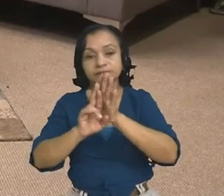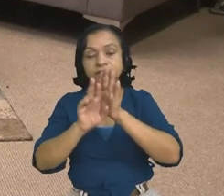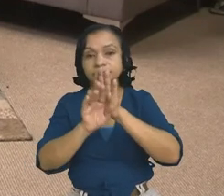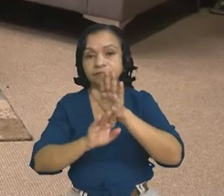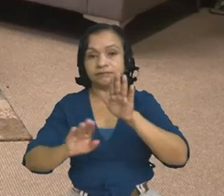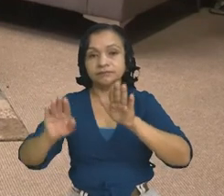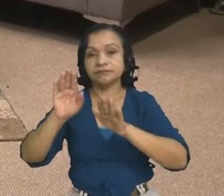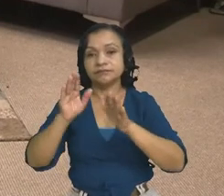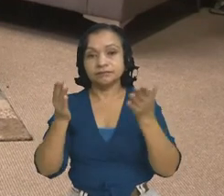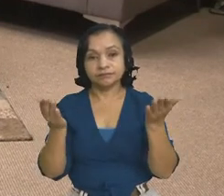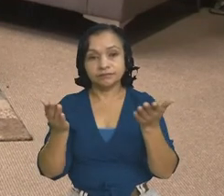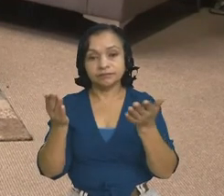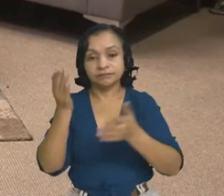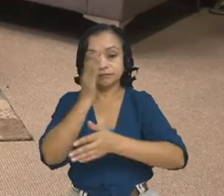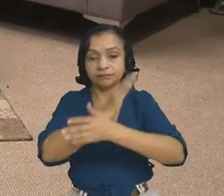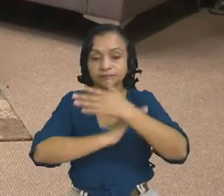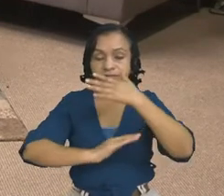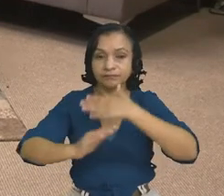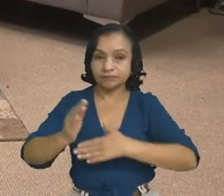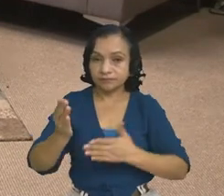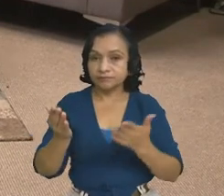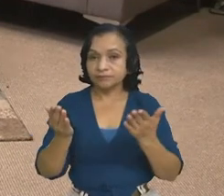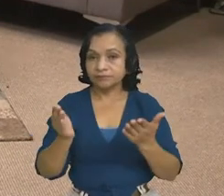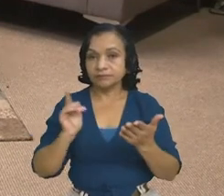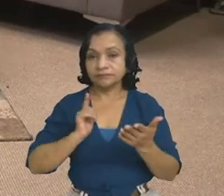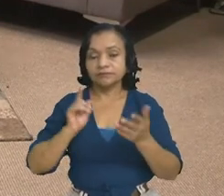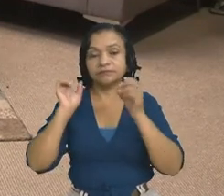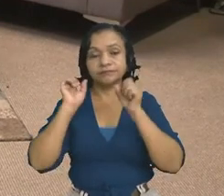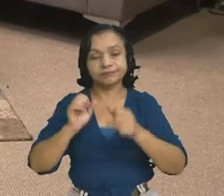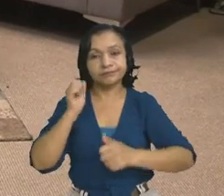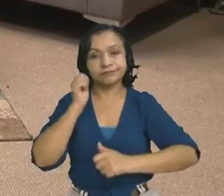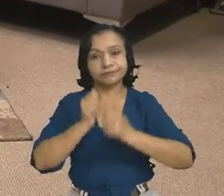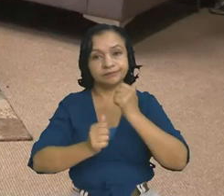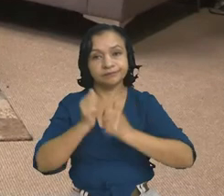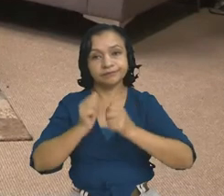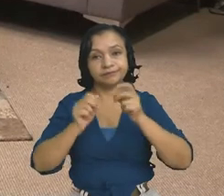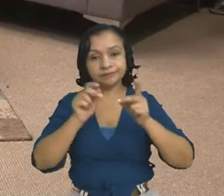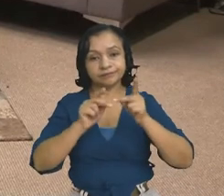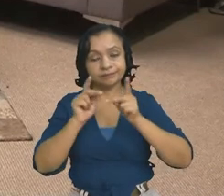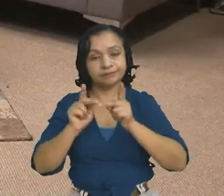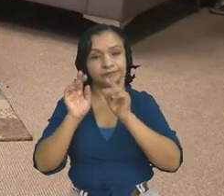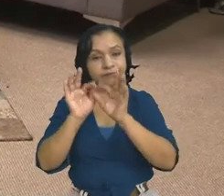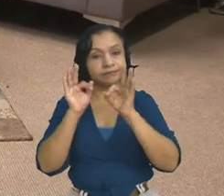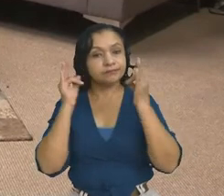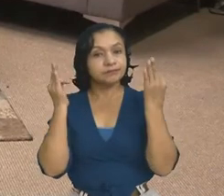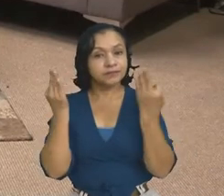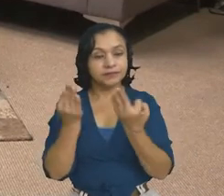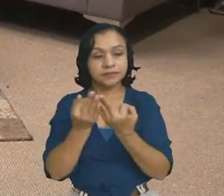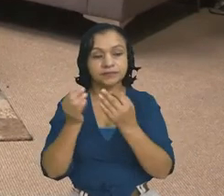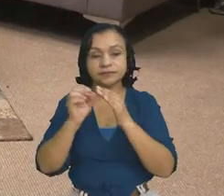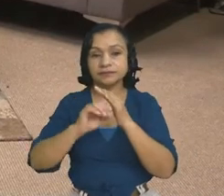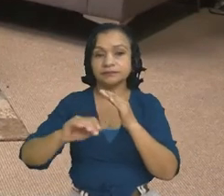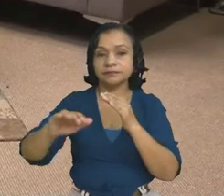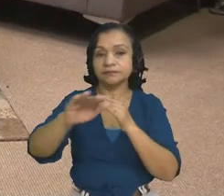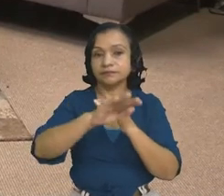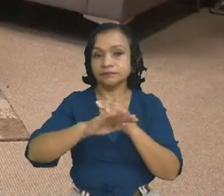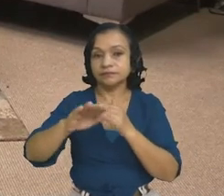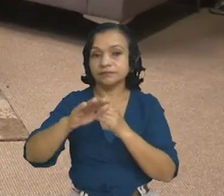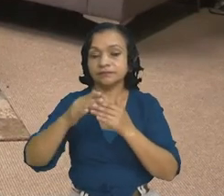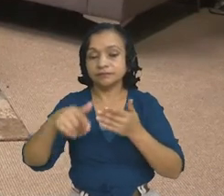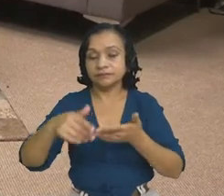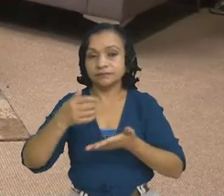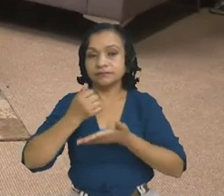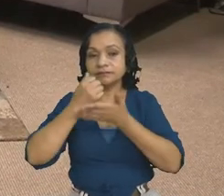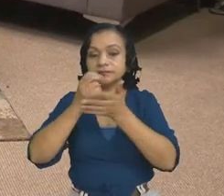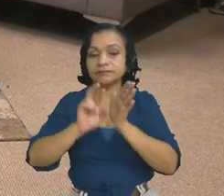hay una situación de discapacidad que realmente puede afectar no solamente a la persona, a la familia, sino a una sociedad. Y realmente aquí estamos dando